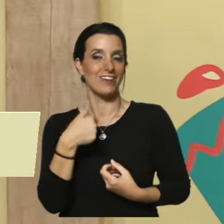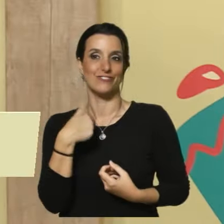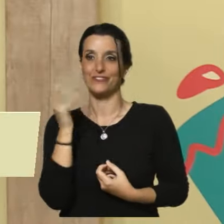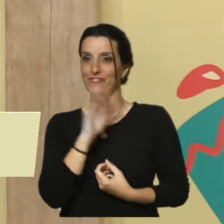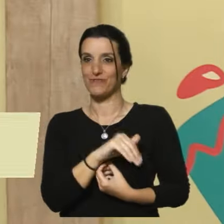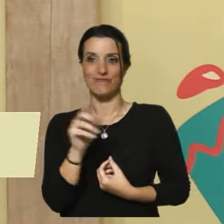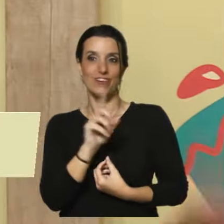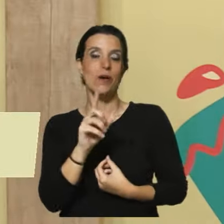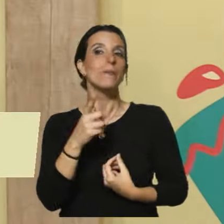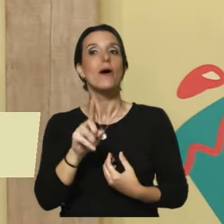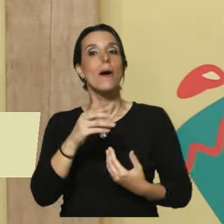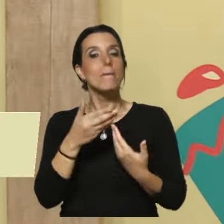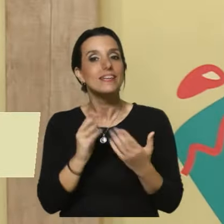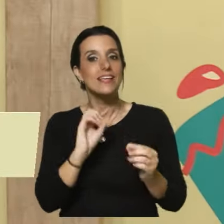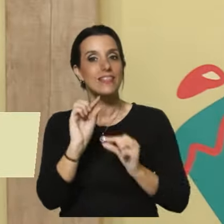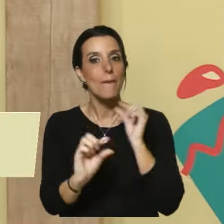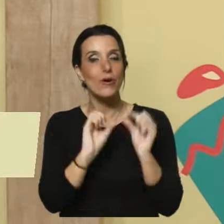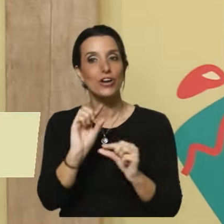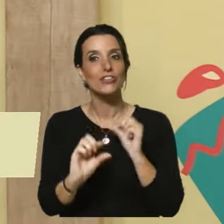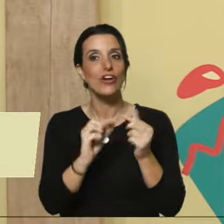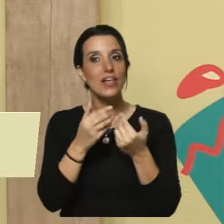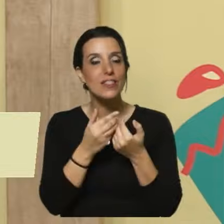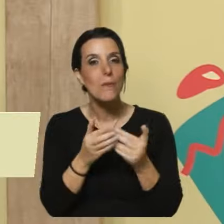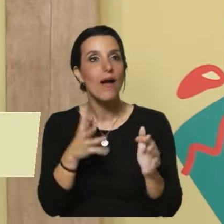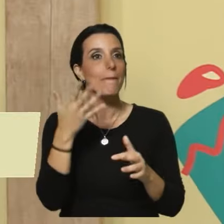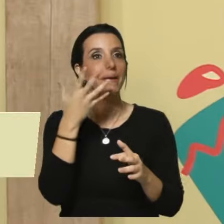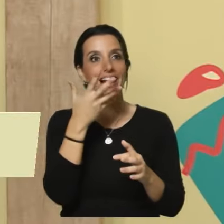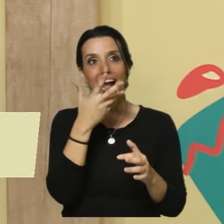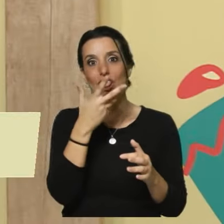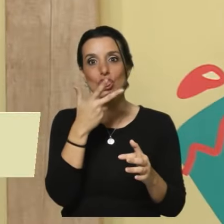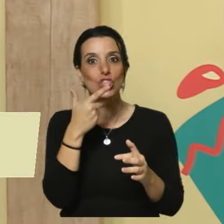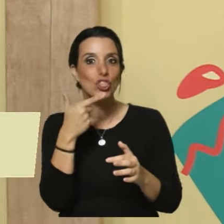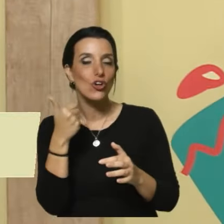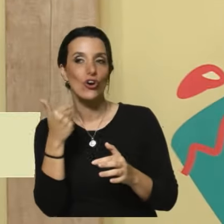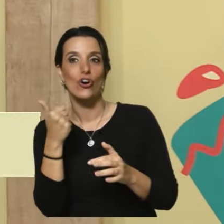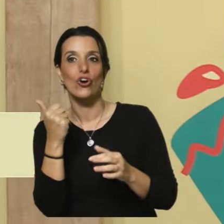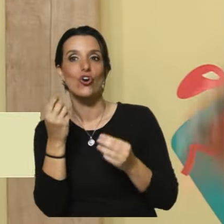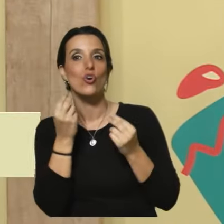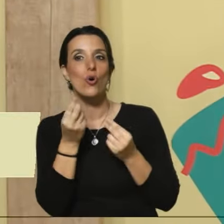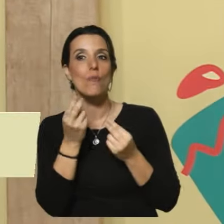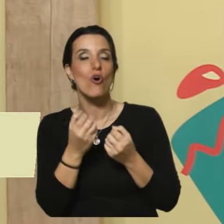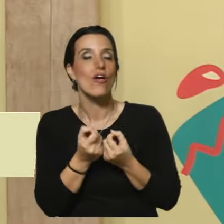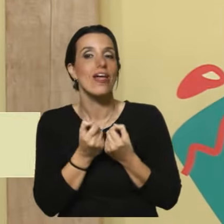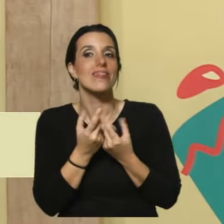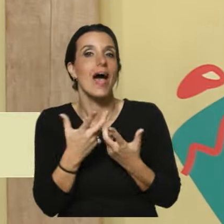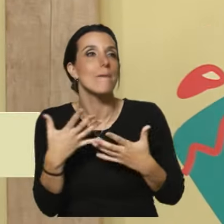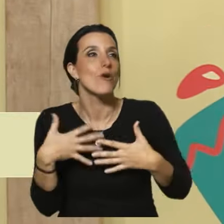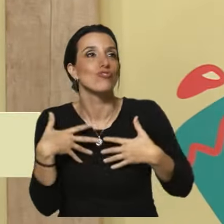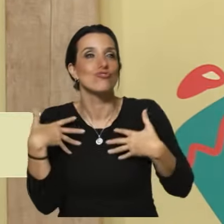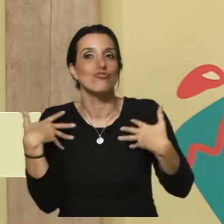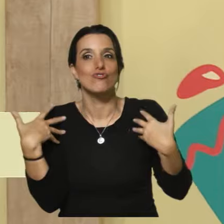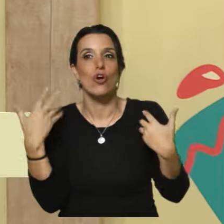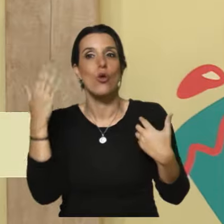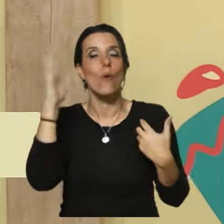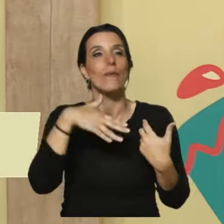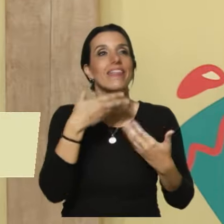va a salir esto pero empecé empecé y después me empecé a fascinar con el estilo Y es eh es un estilo que transmite pura emoción tú no puedes